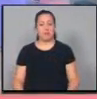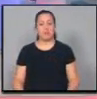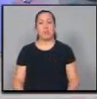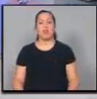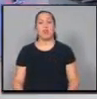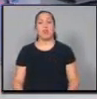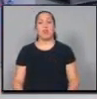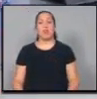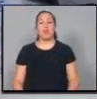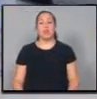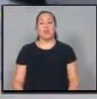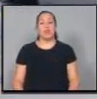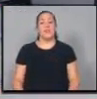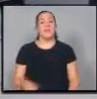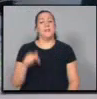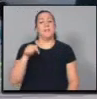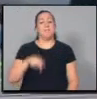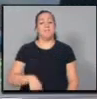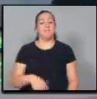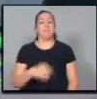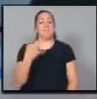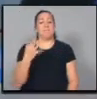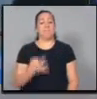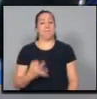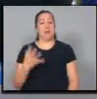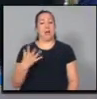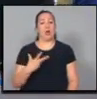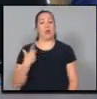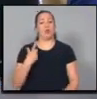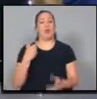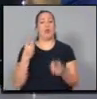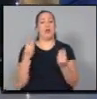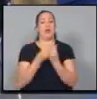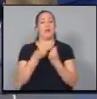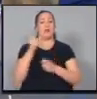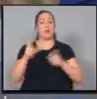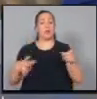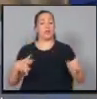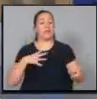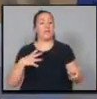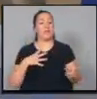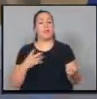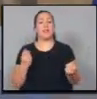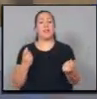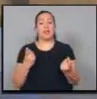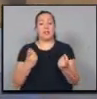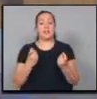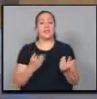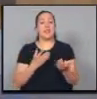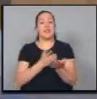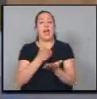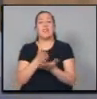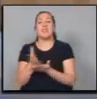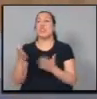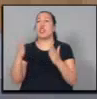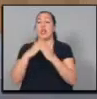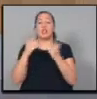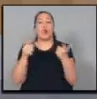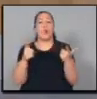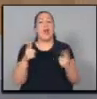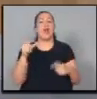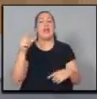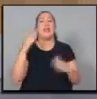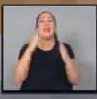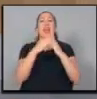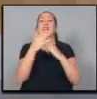Y es una deuda que tiene sin duda las autoridades con mucha gente que necesita acceder a la vivienda y no lo puede hacer porque no hay créditos. Bueno,